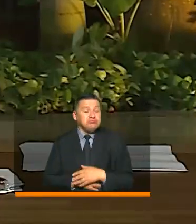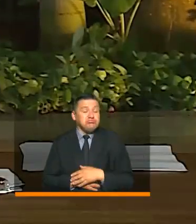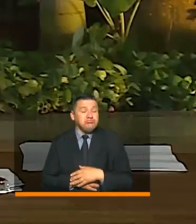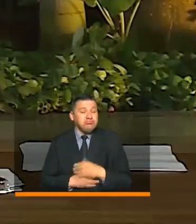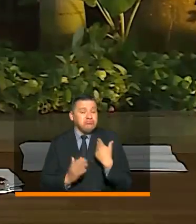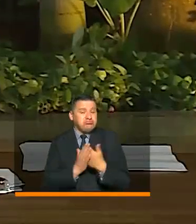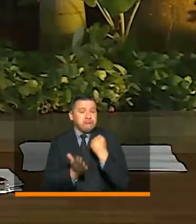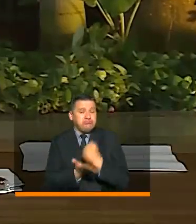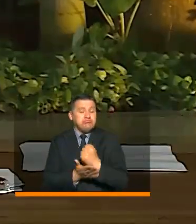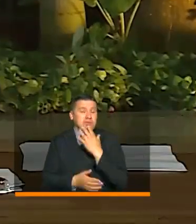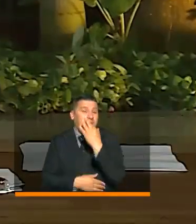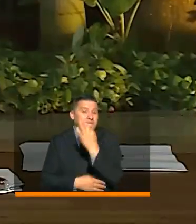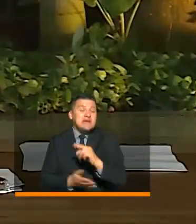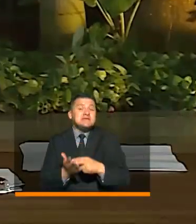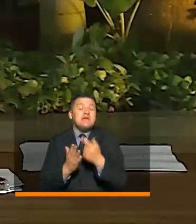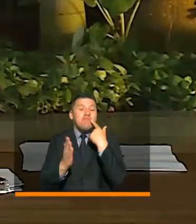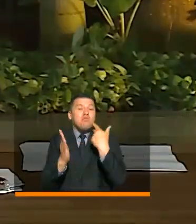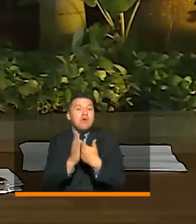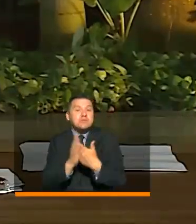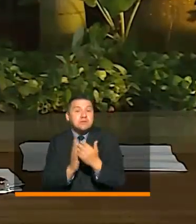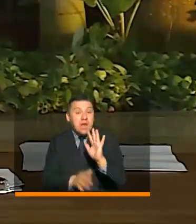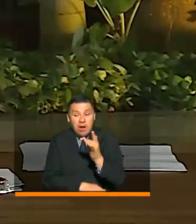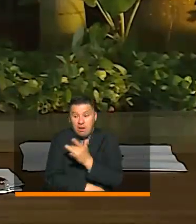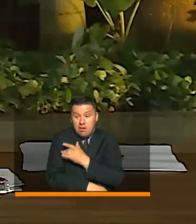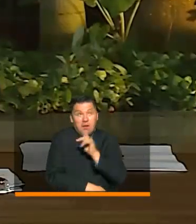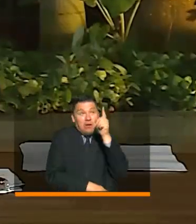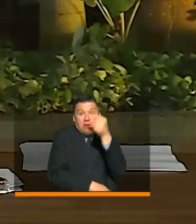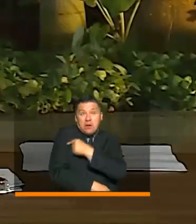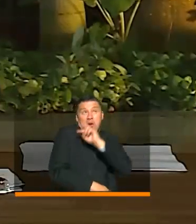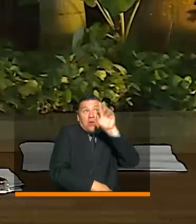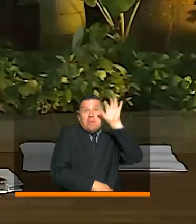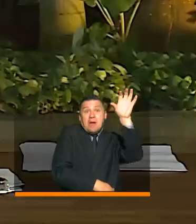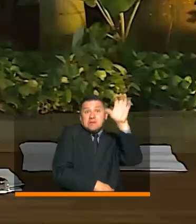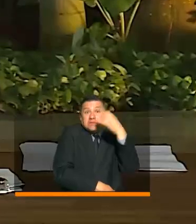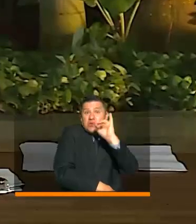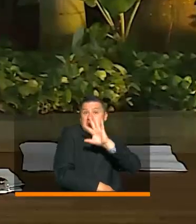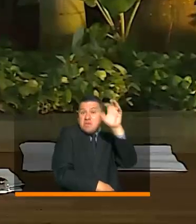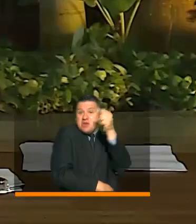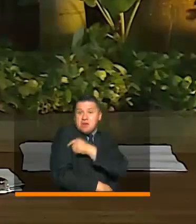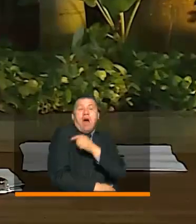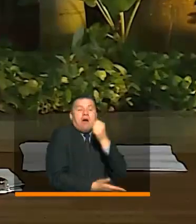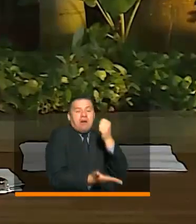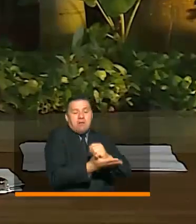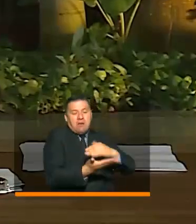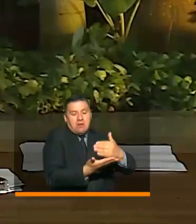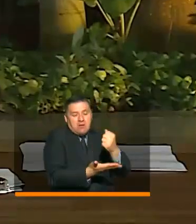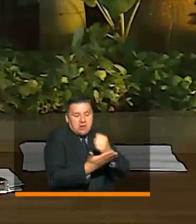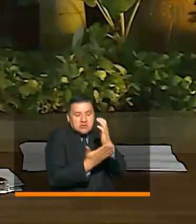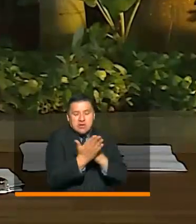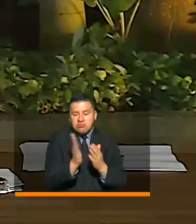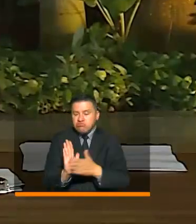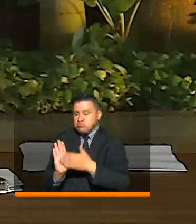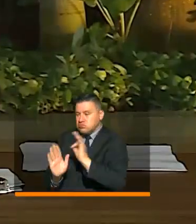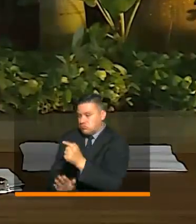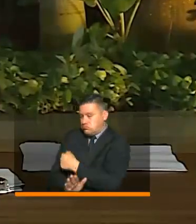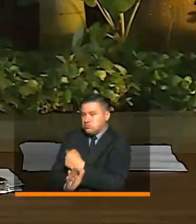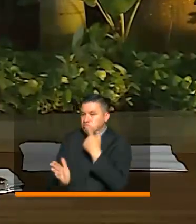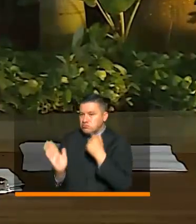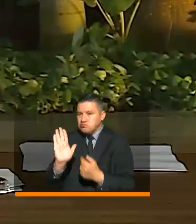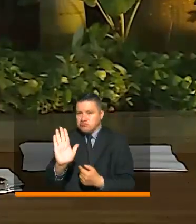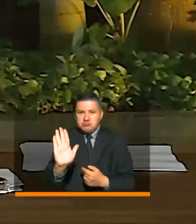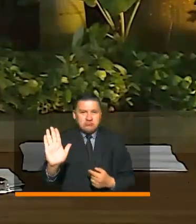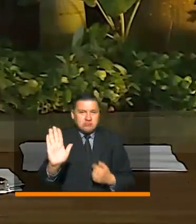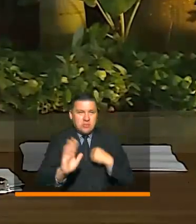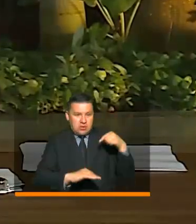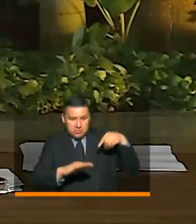proceso de vacunación. Lo cierto es que una vez se les aplica en otro lugar, reciben el certificado o pasaporte y lo que tienen también es que registrar en